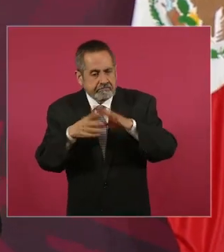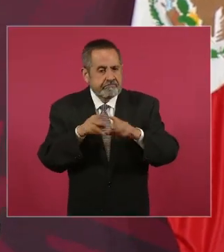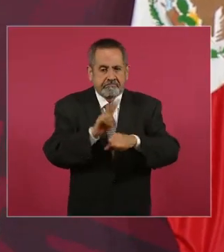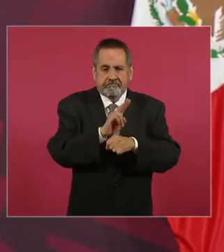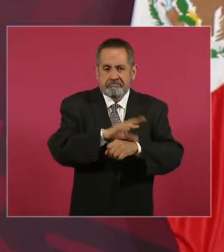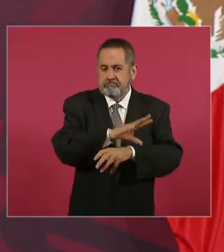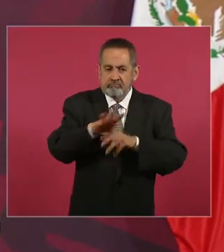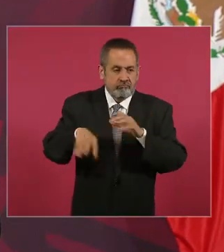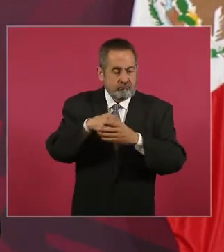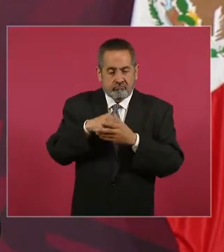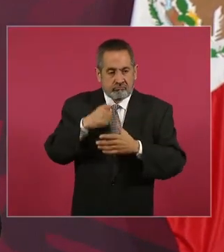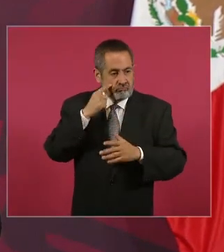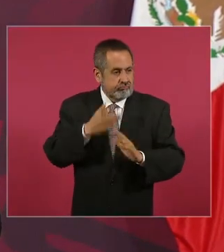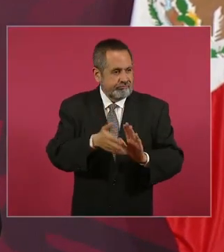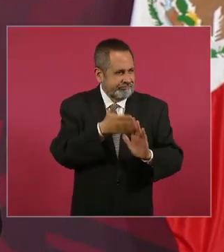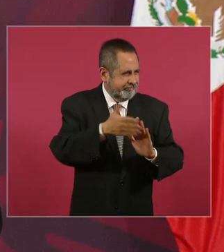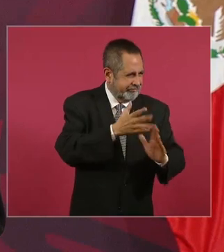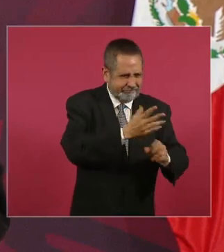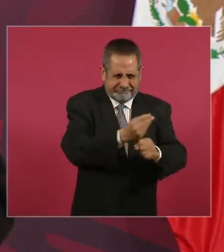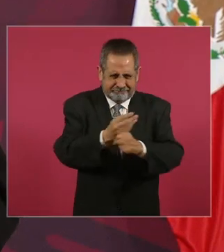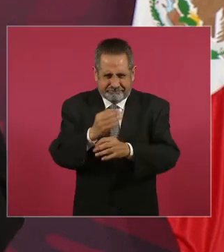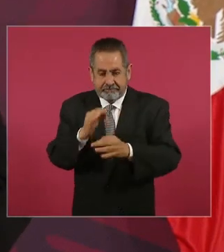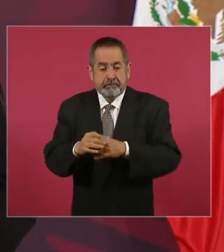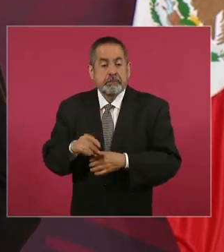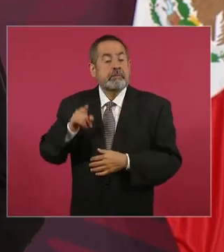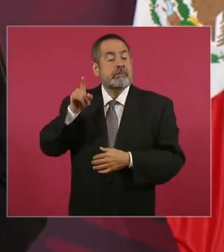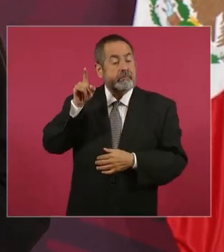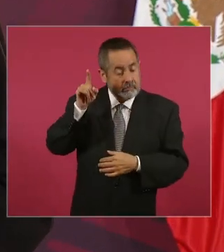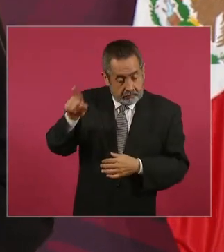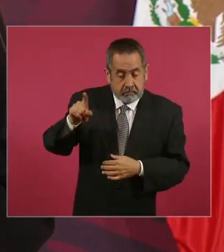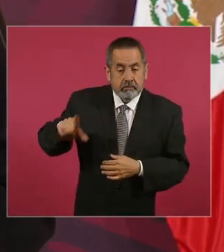de toda la obra, el gobierno